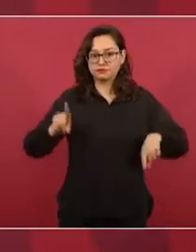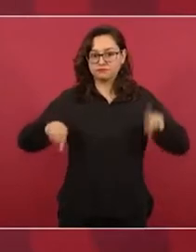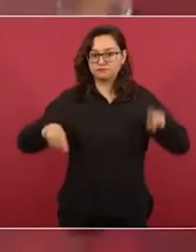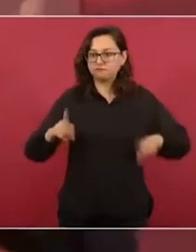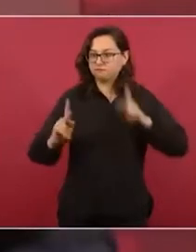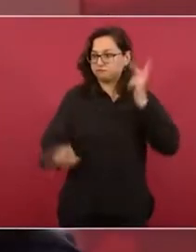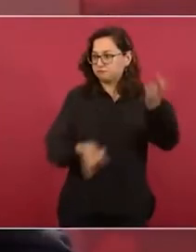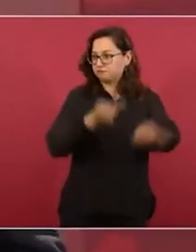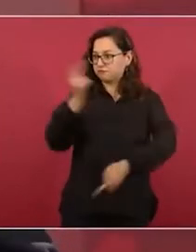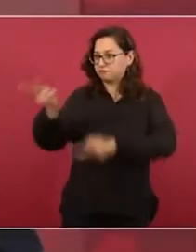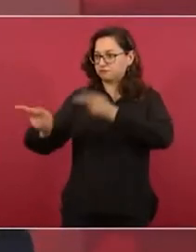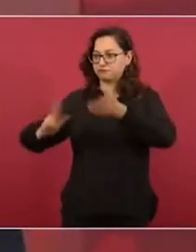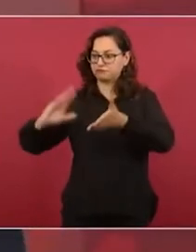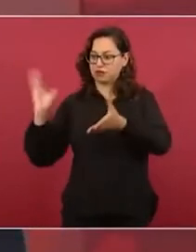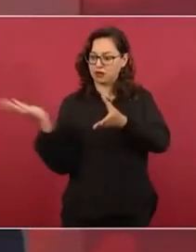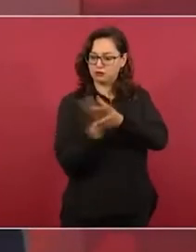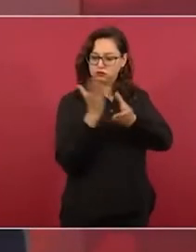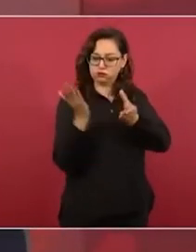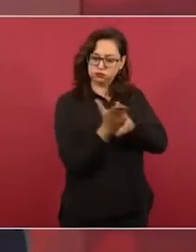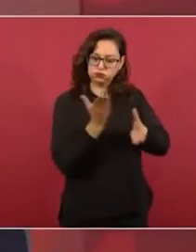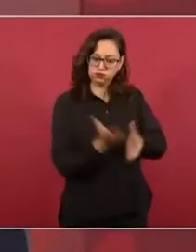Entonces ahí se sabe.